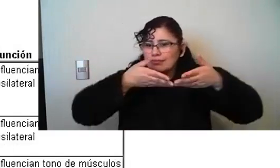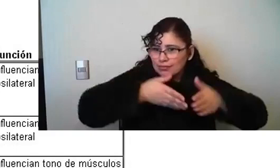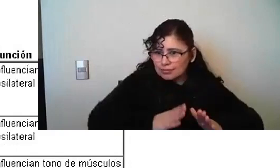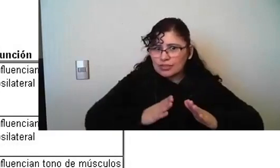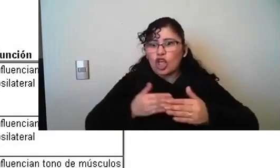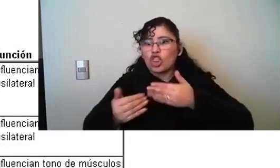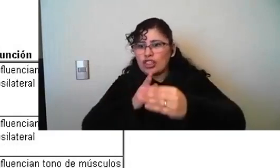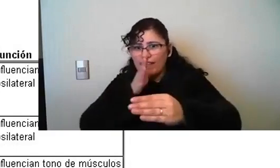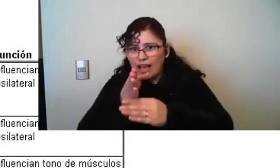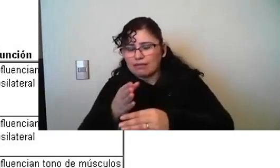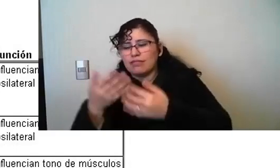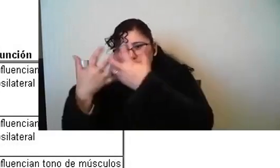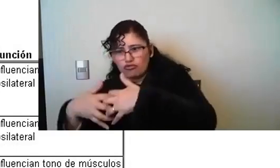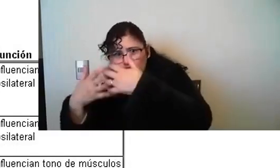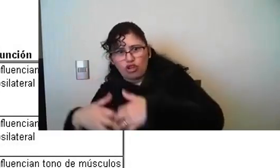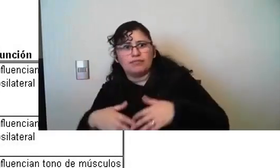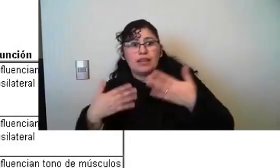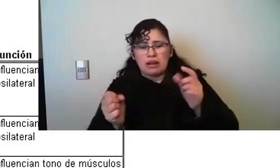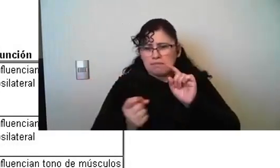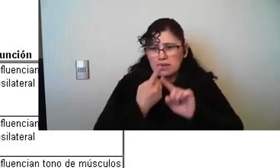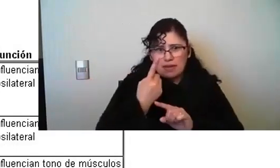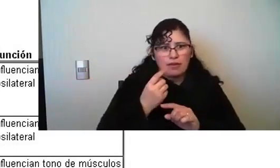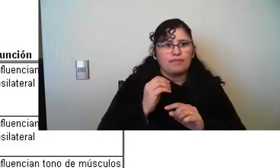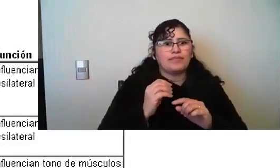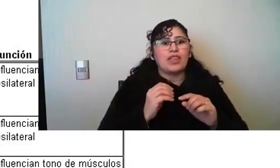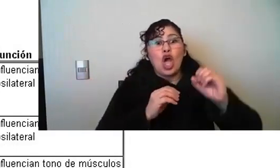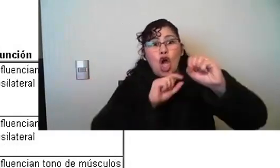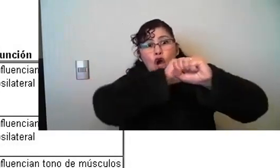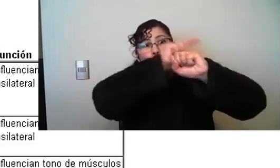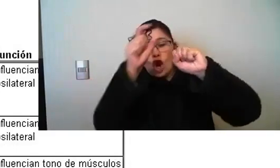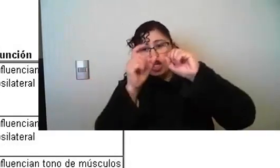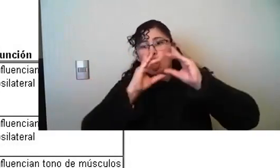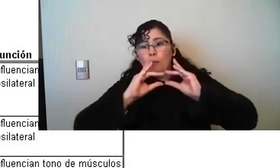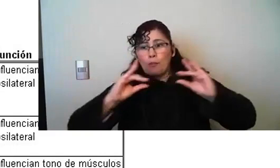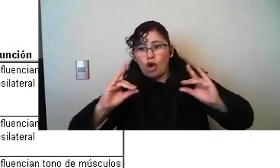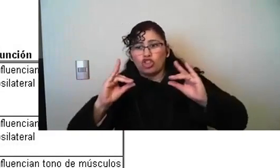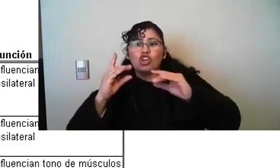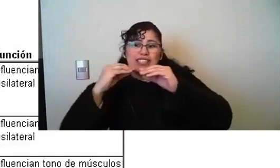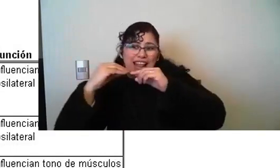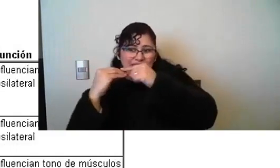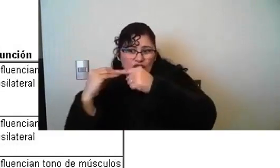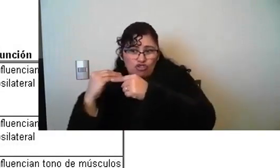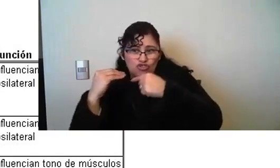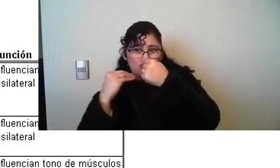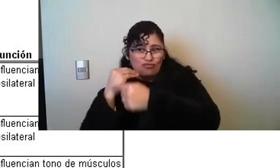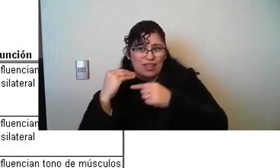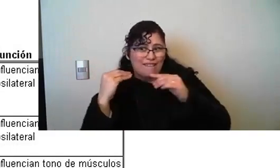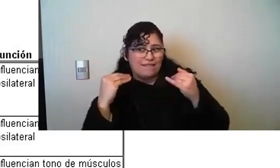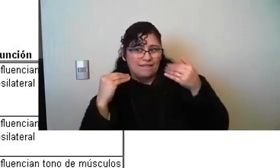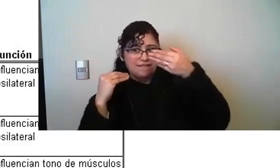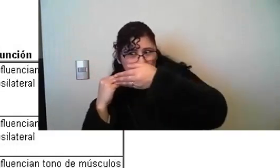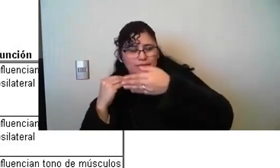tracto córtico ponto cerebeloso. Es decir, estamos hablando de funciones asociadas